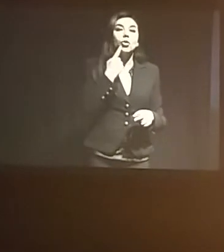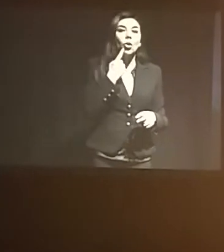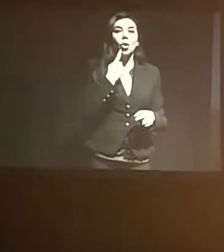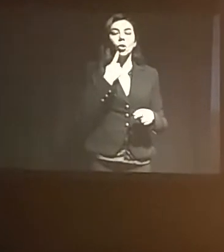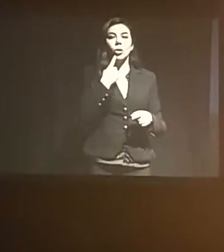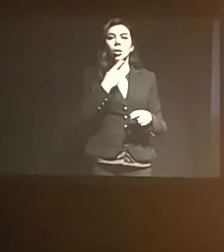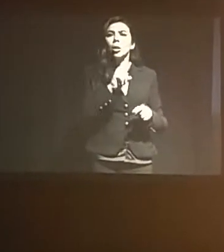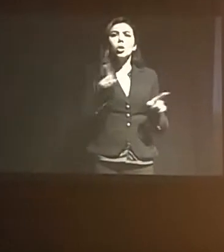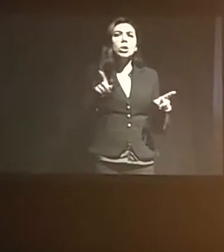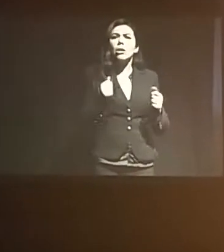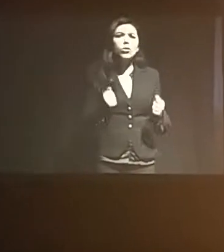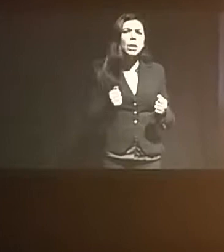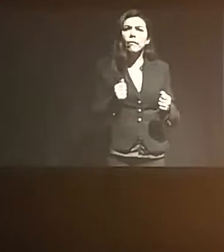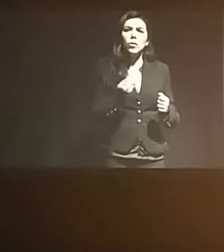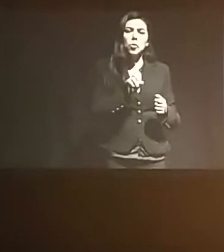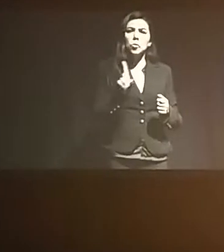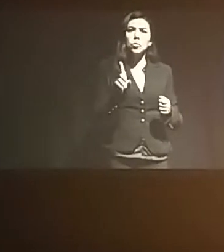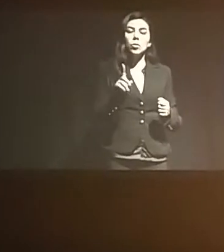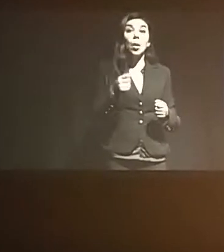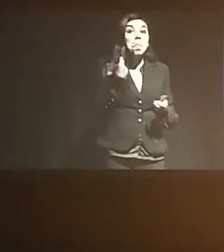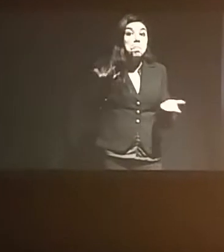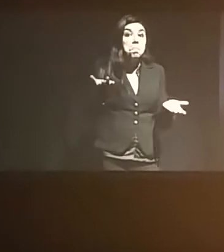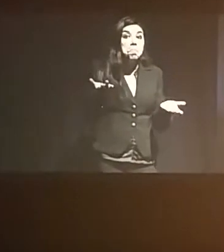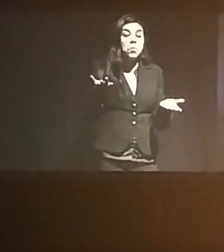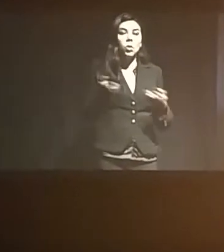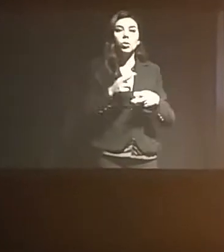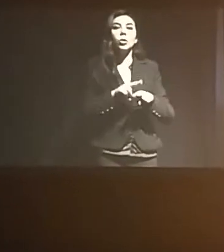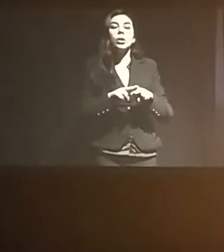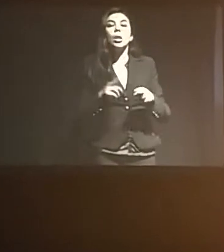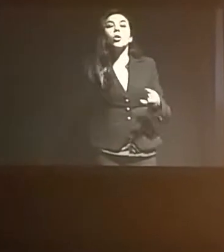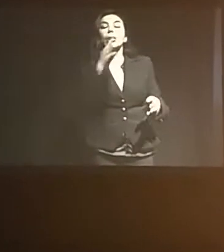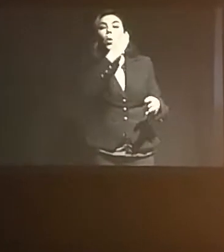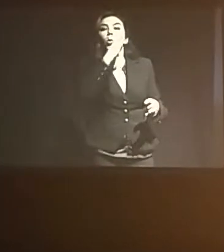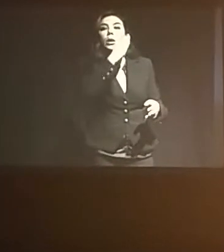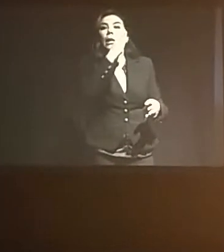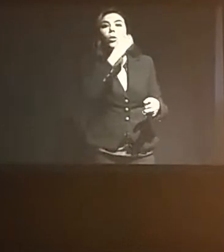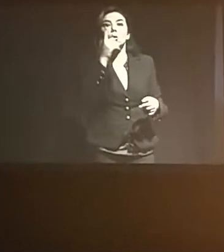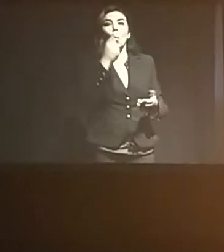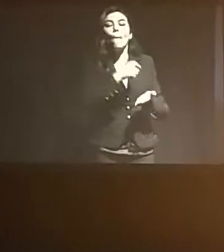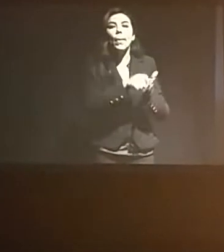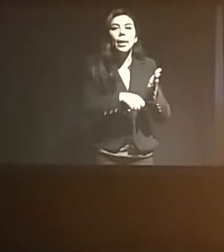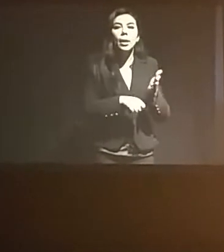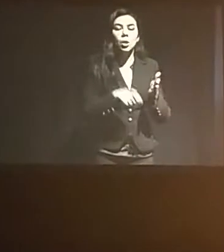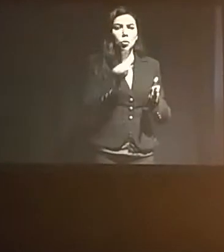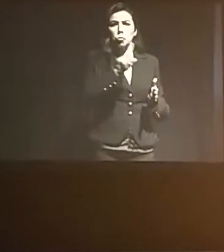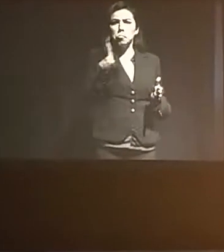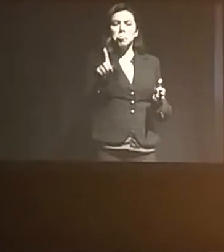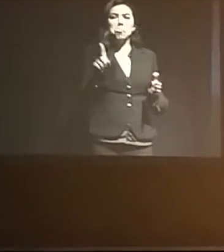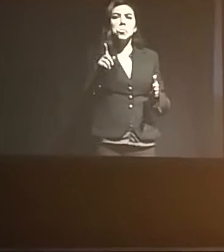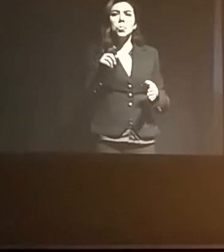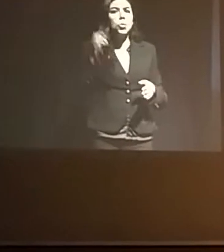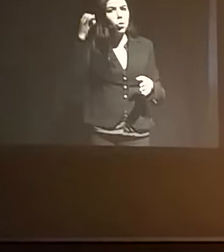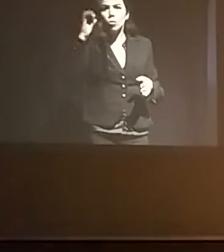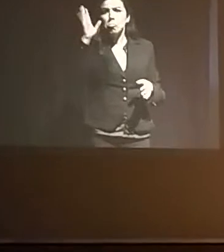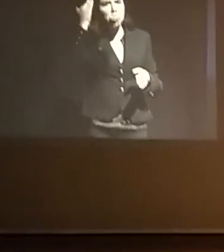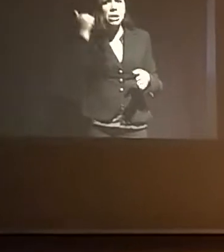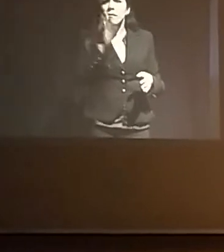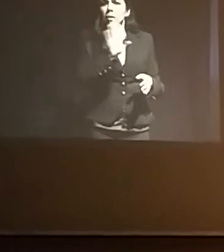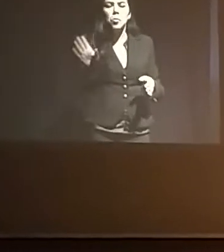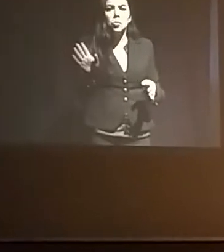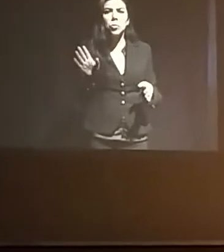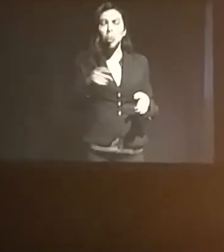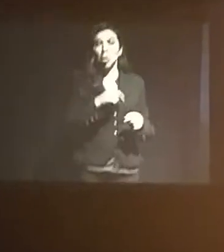jugó una pichanga y la está usando por un mes? ¿O es una persona con discapacidad? No sabemos y no tenemos por qué